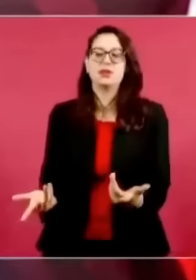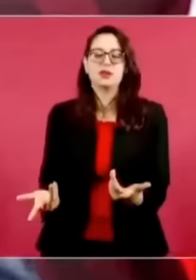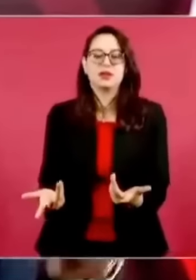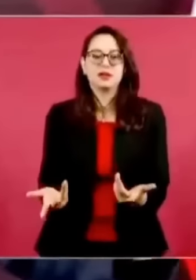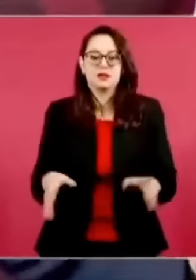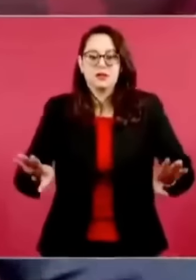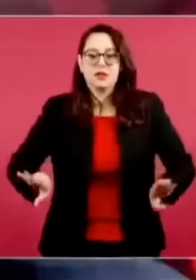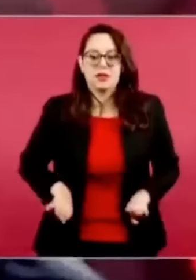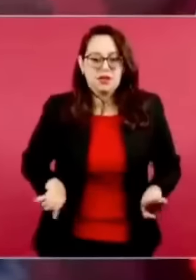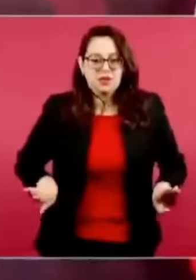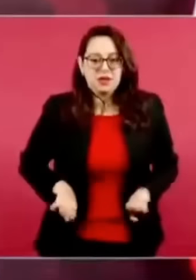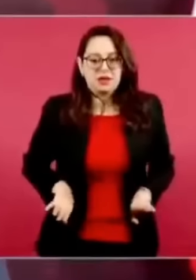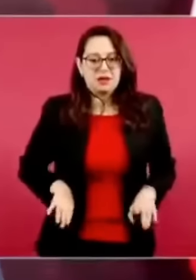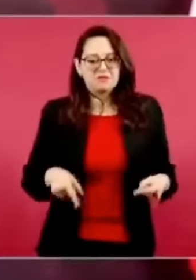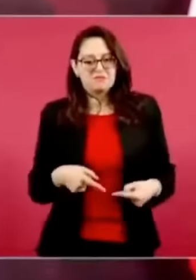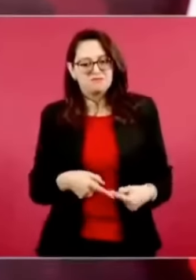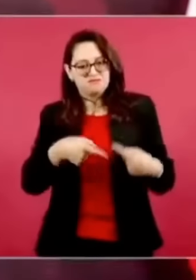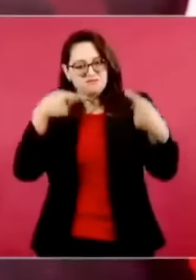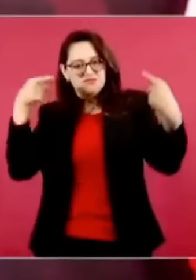postularlo.